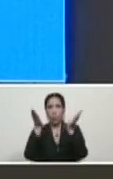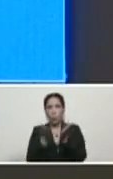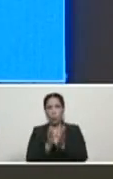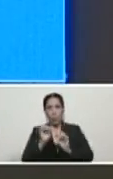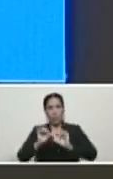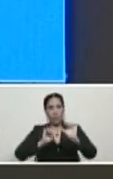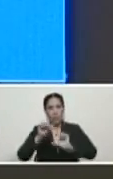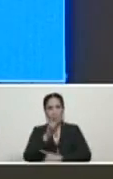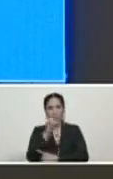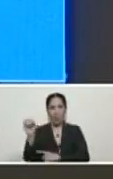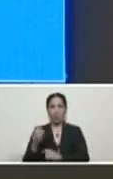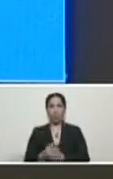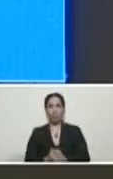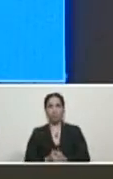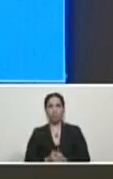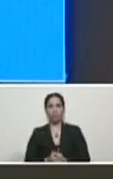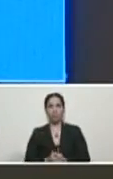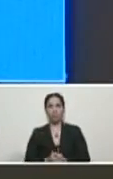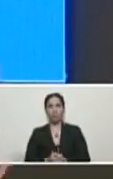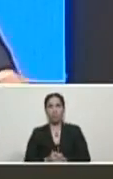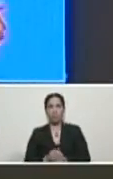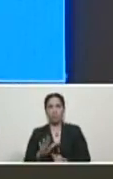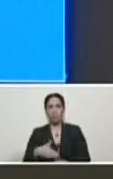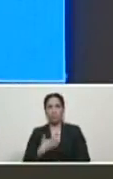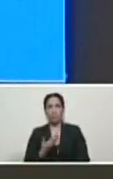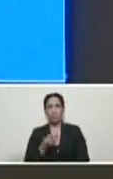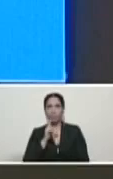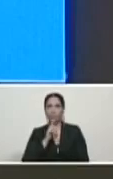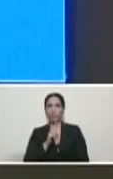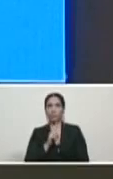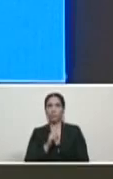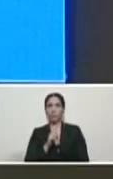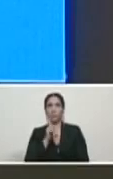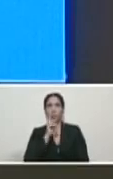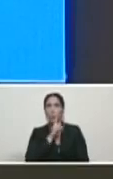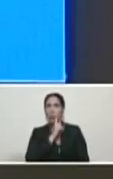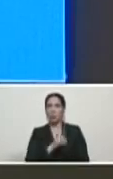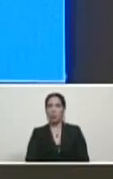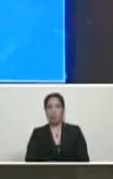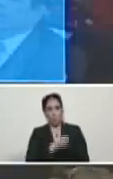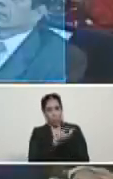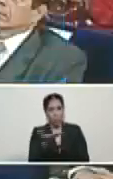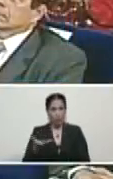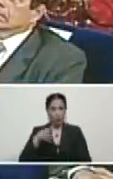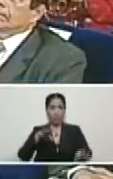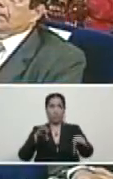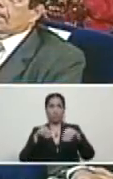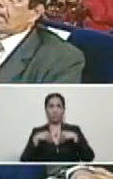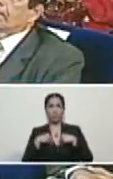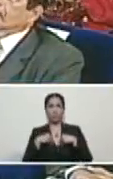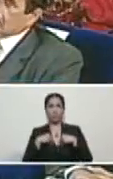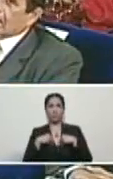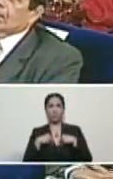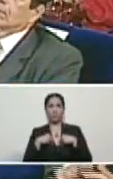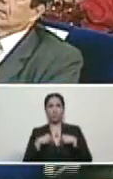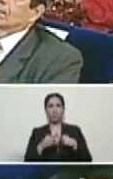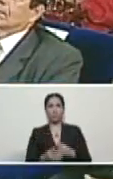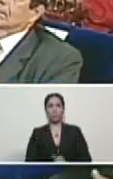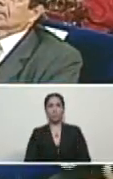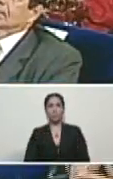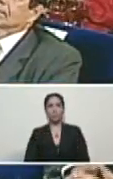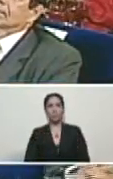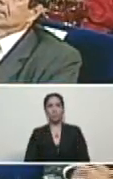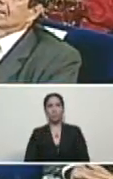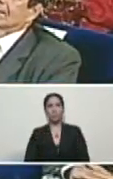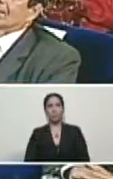XX, y pudiéramos llamar, profesores, si ustedes me lo aceptan, estoy en lo cierto.